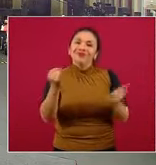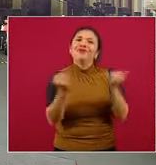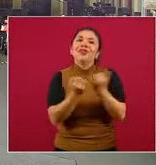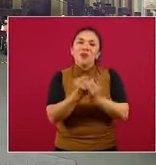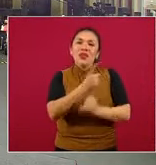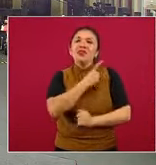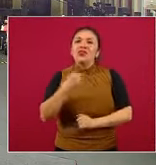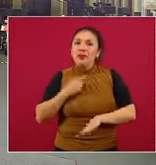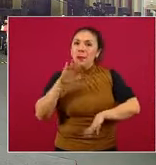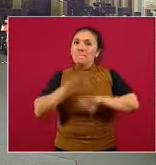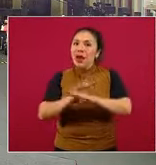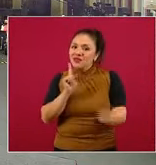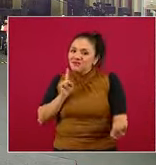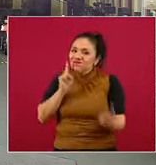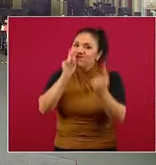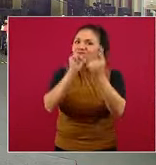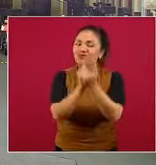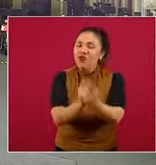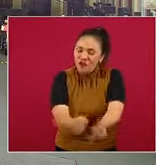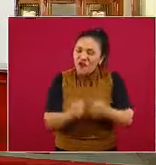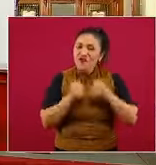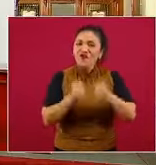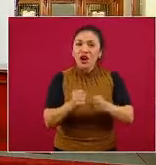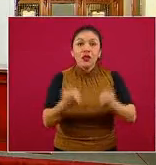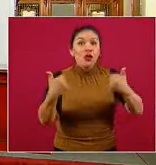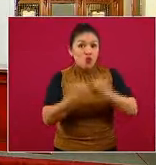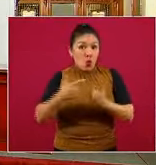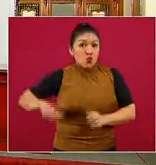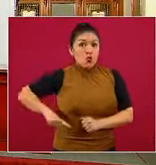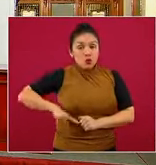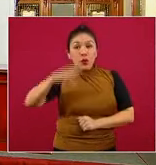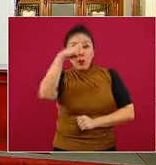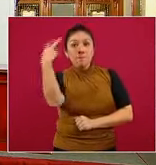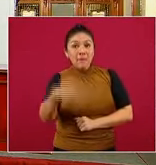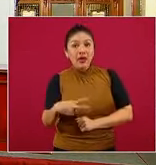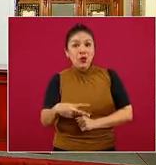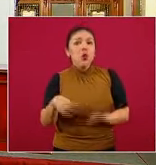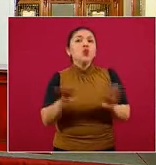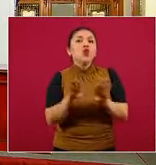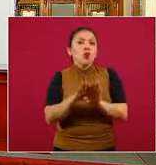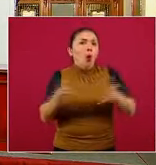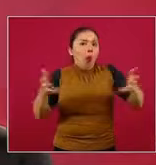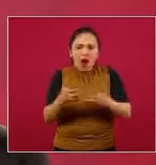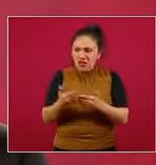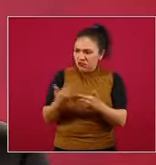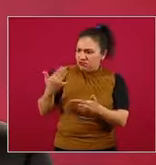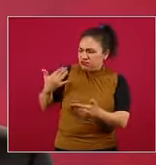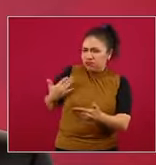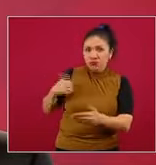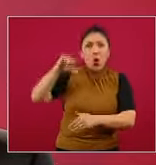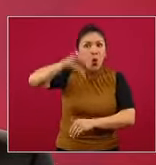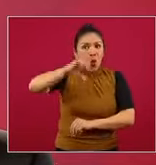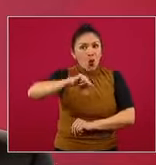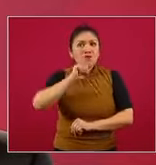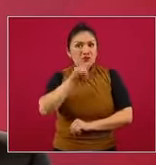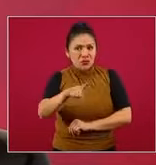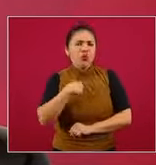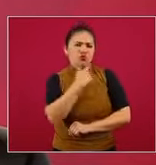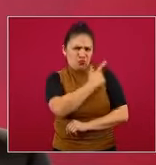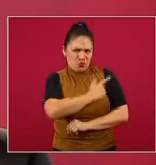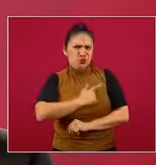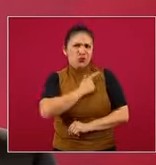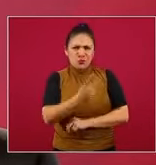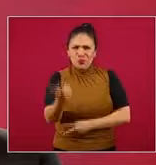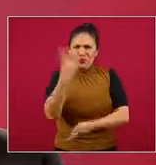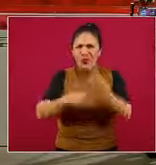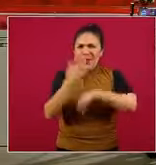un acercamiento más intensivo por parte del Gobierno de México, como lo hemos venido haciendo. Hoy precisamente me da gusto que